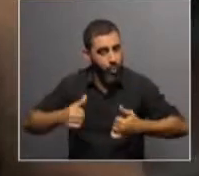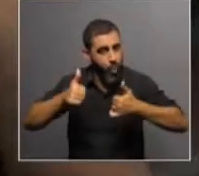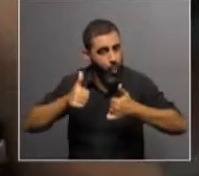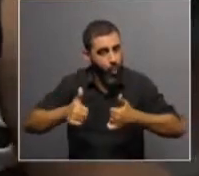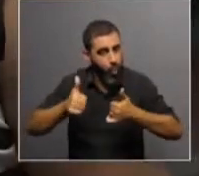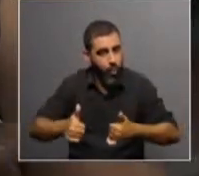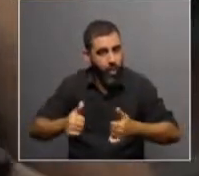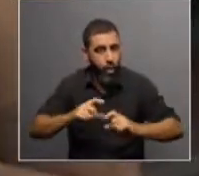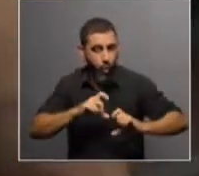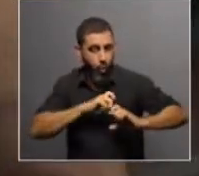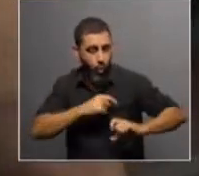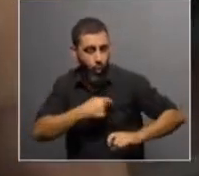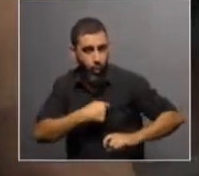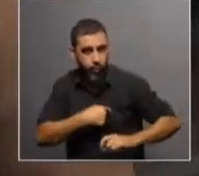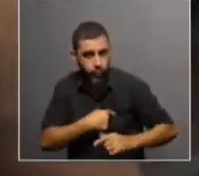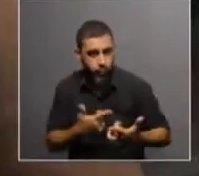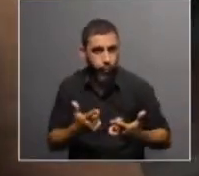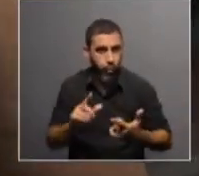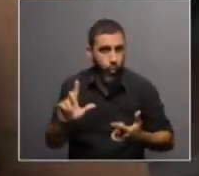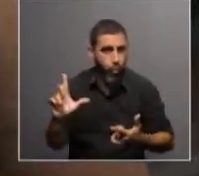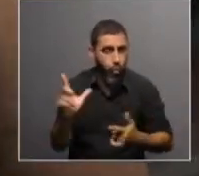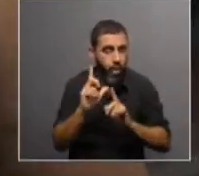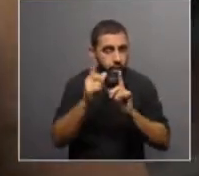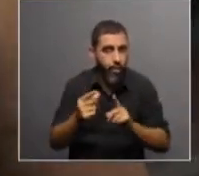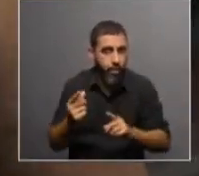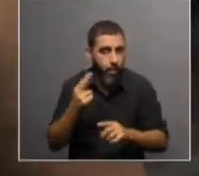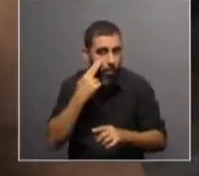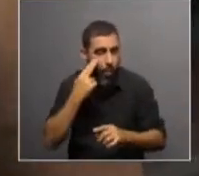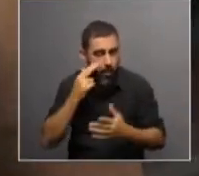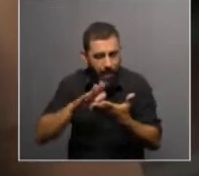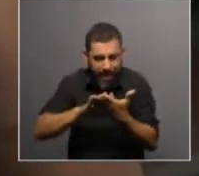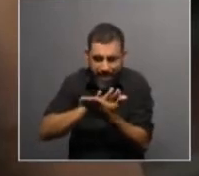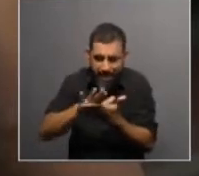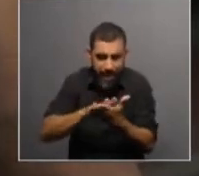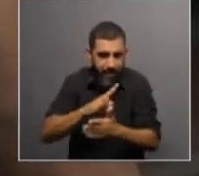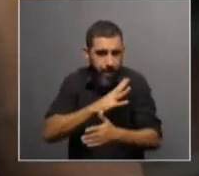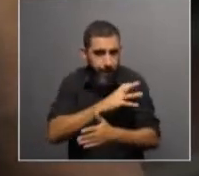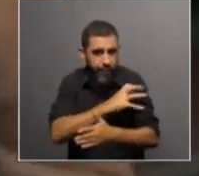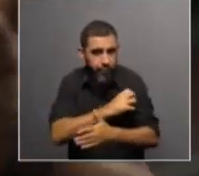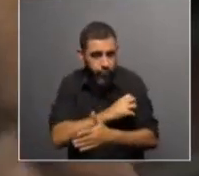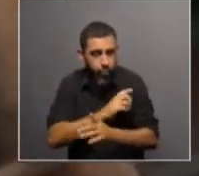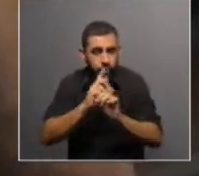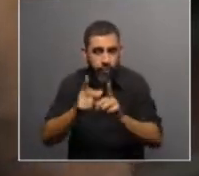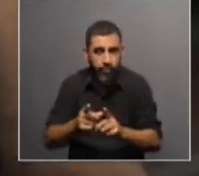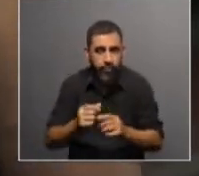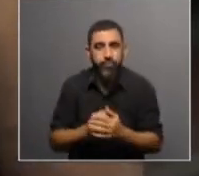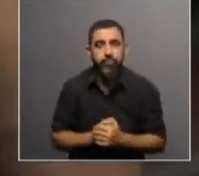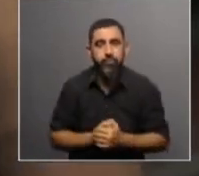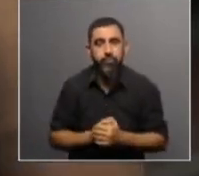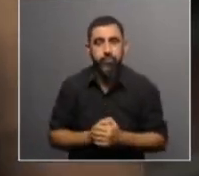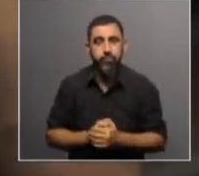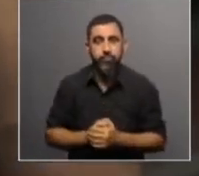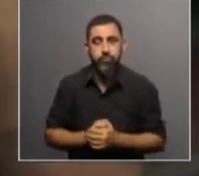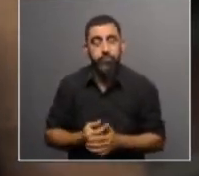condiciones del corazón, de no tener ningún problema con la presión, tensión, etcétera.